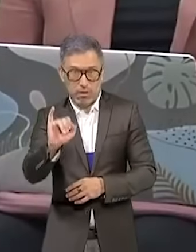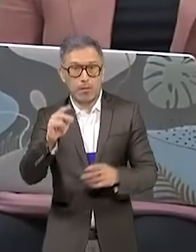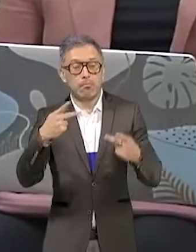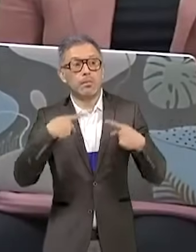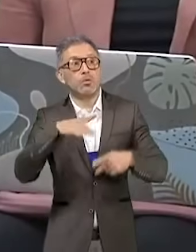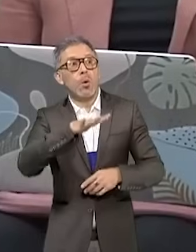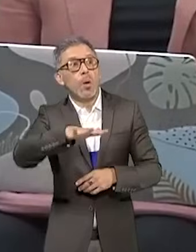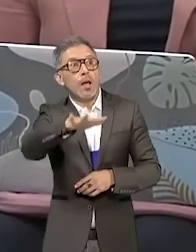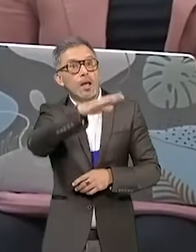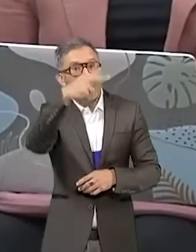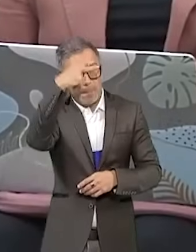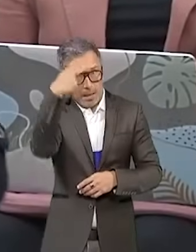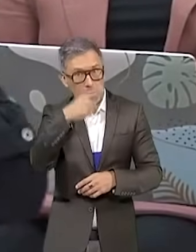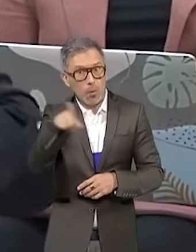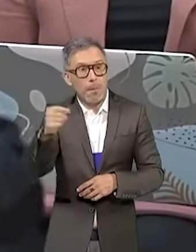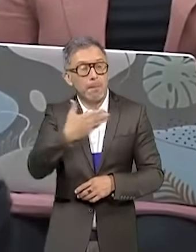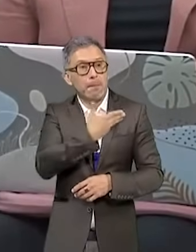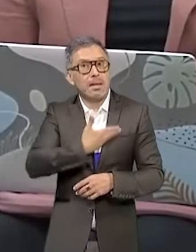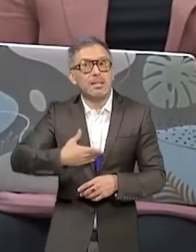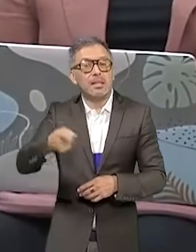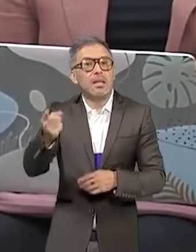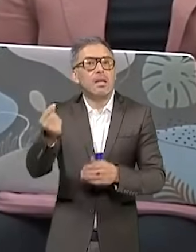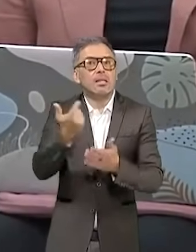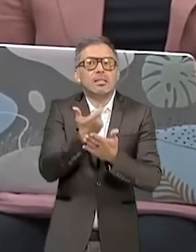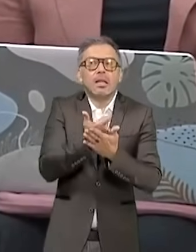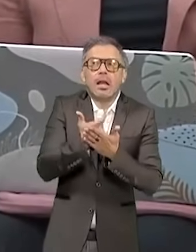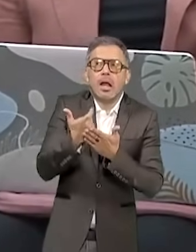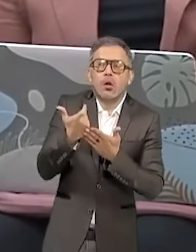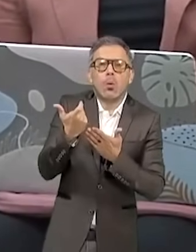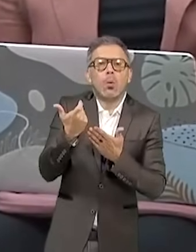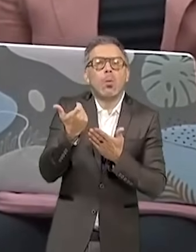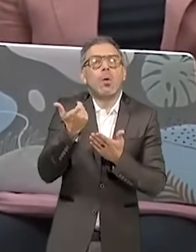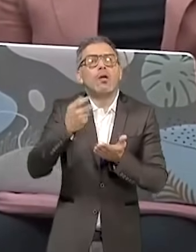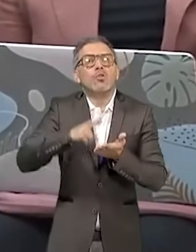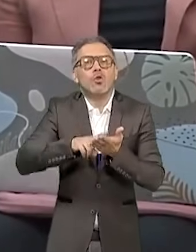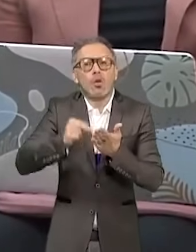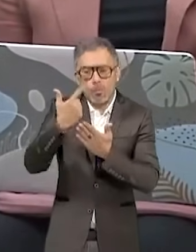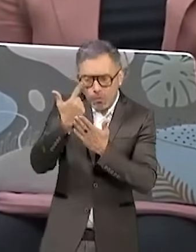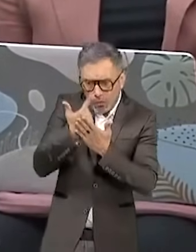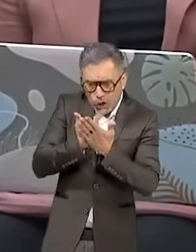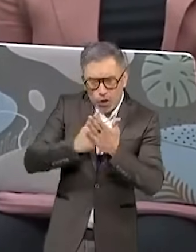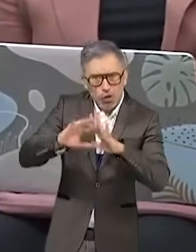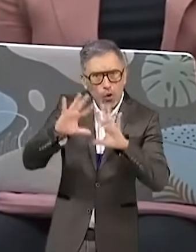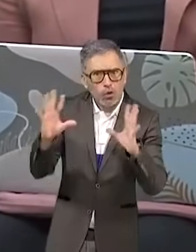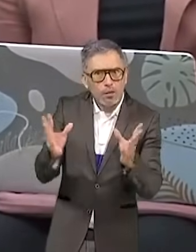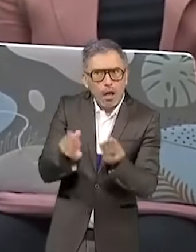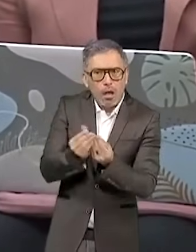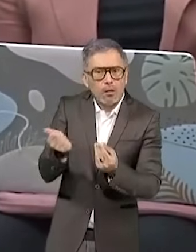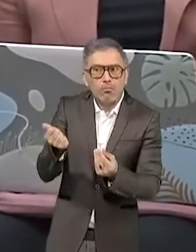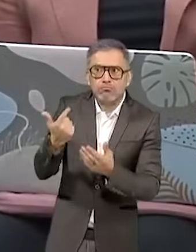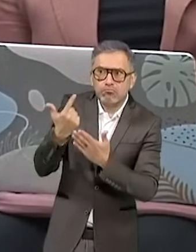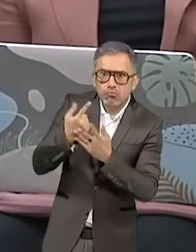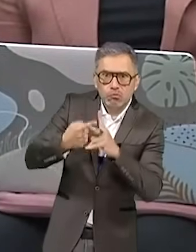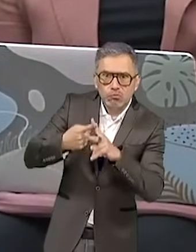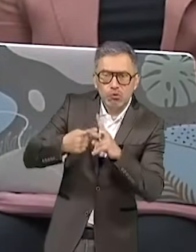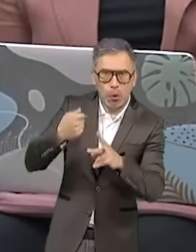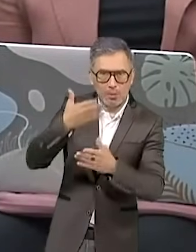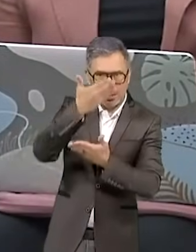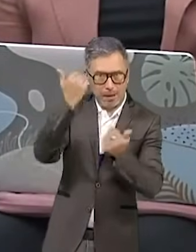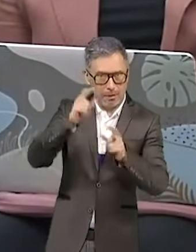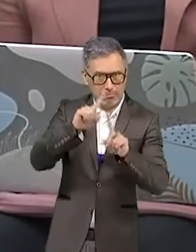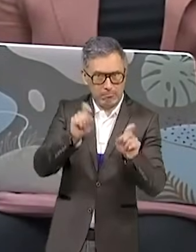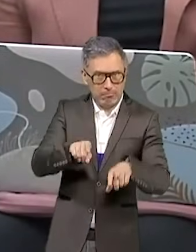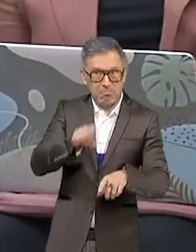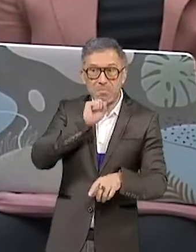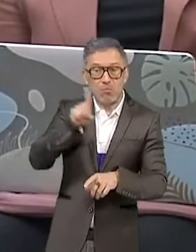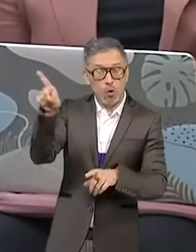el salario del presidente. No conocemos cuáles son las remuneraciones totales que tiene el presidente. Lo ha dicho así la Suprema Corte de Justicia de